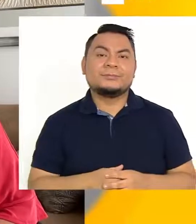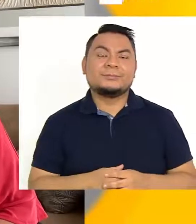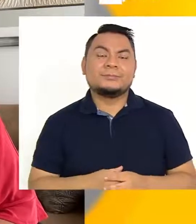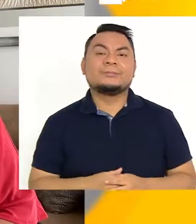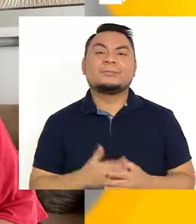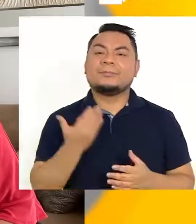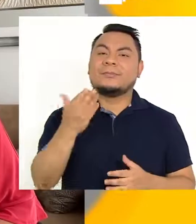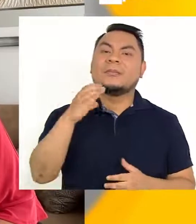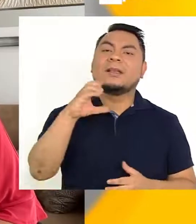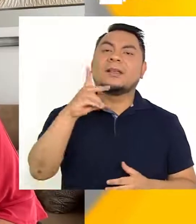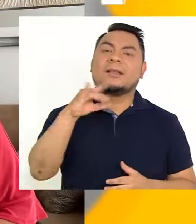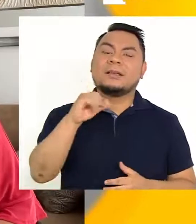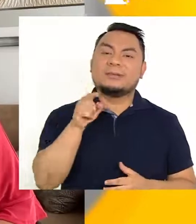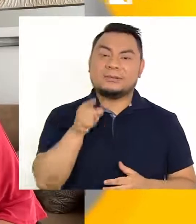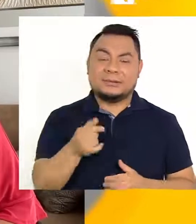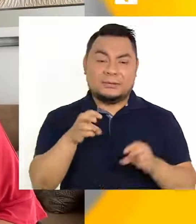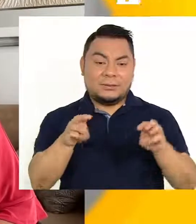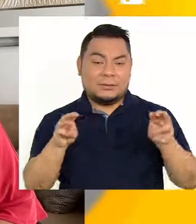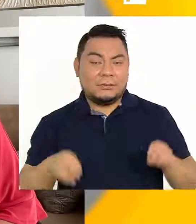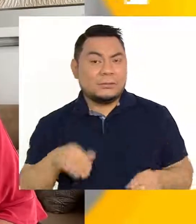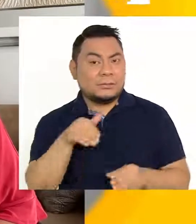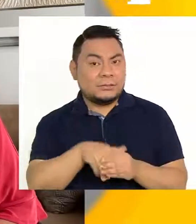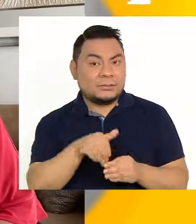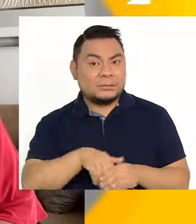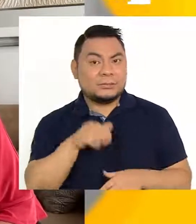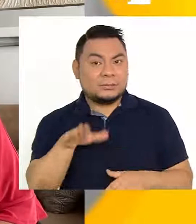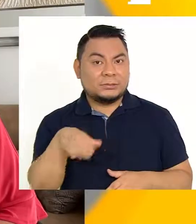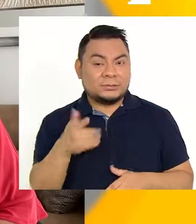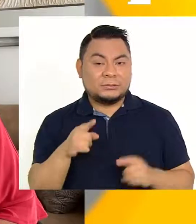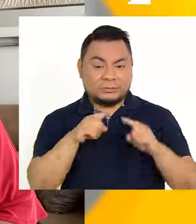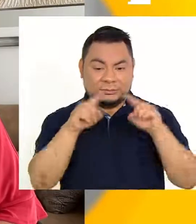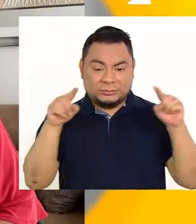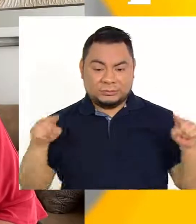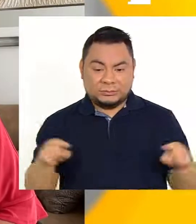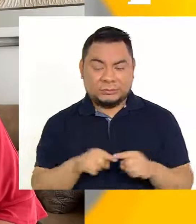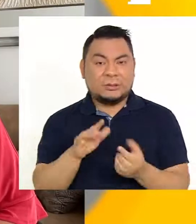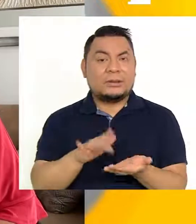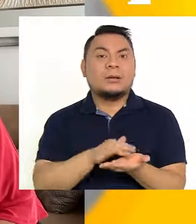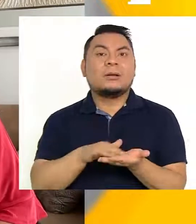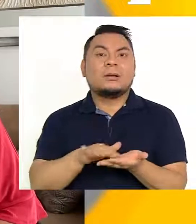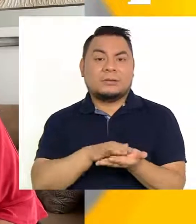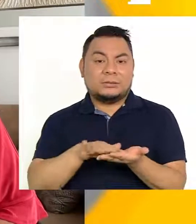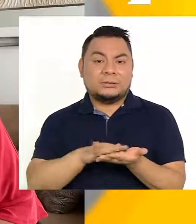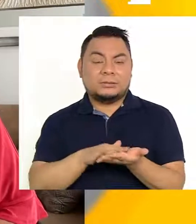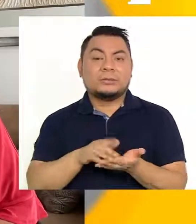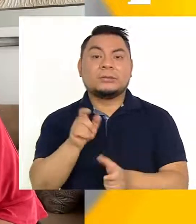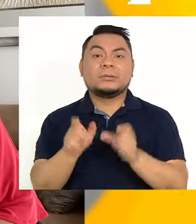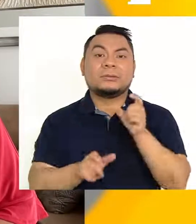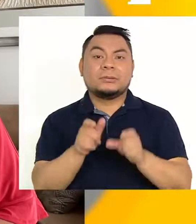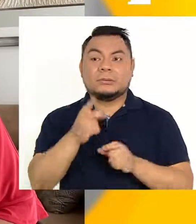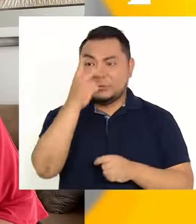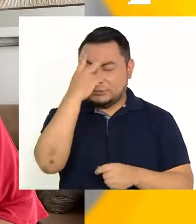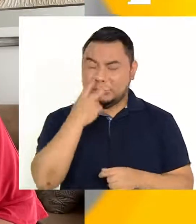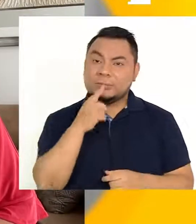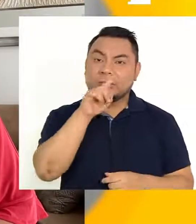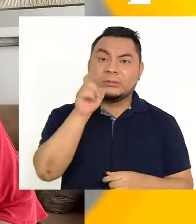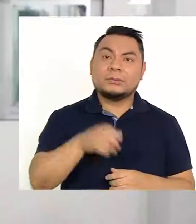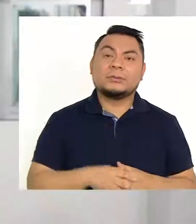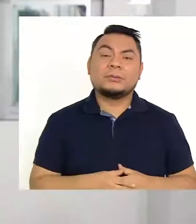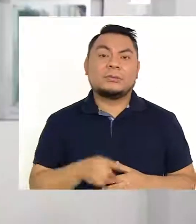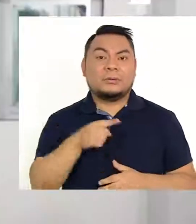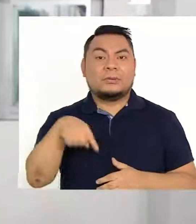piso. Clady, ¿las mesas de sufragio contarán con cartillas de braille para las personas con discapacidad